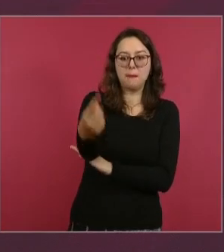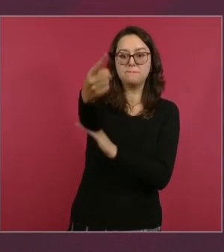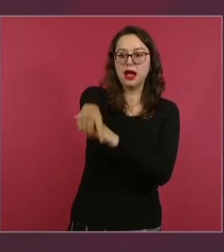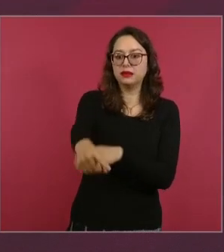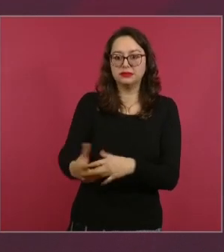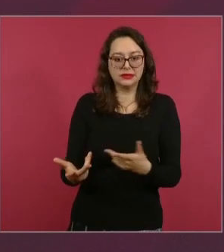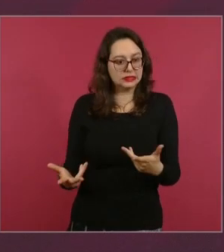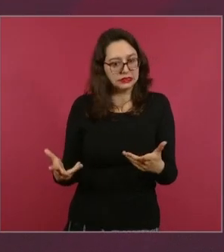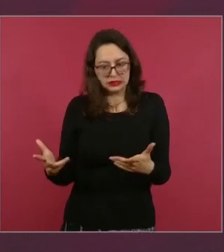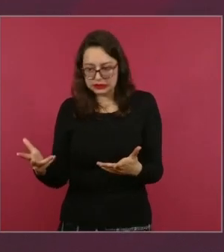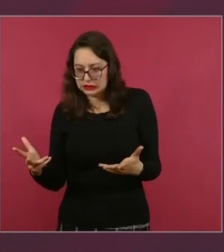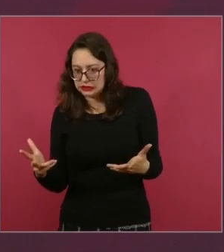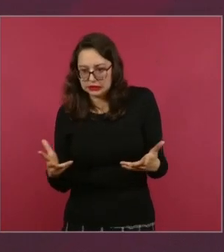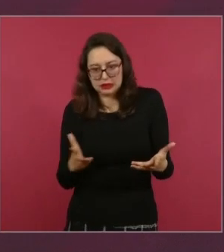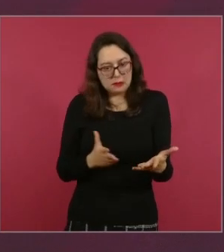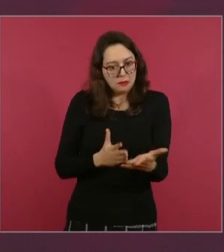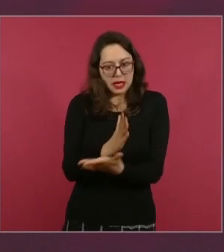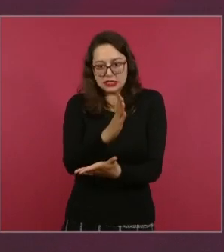tirados